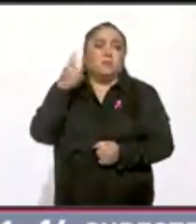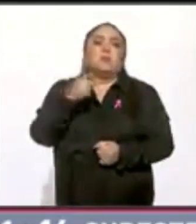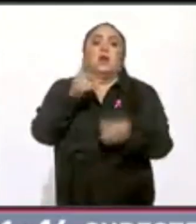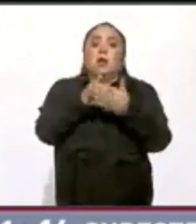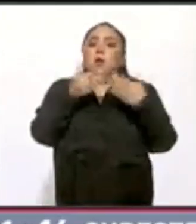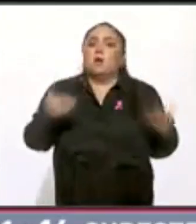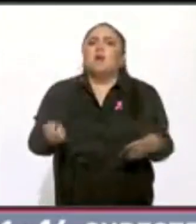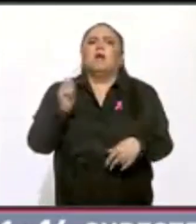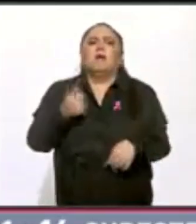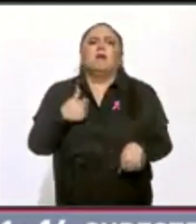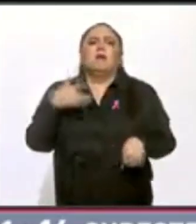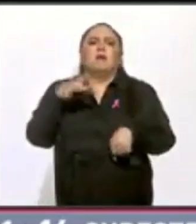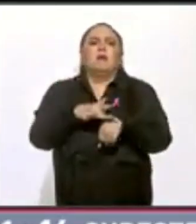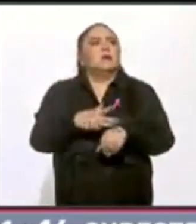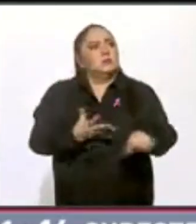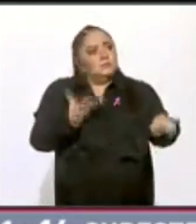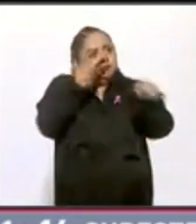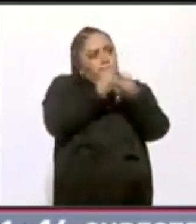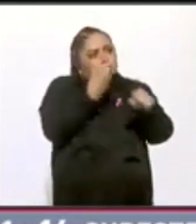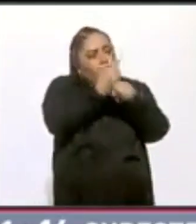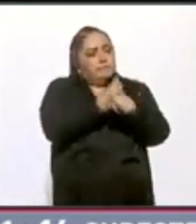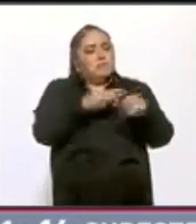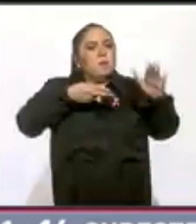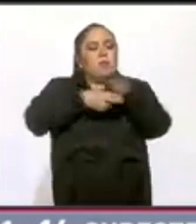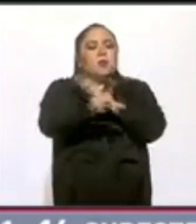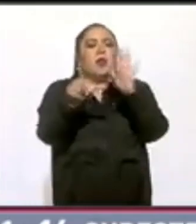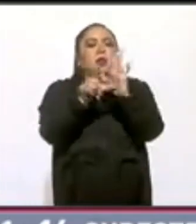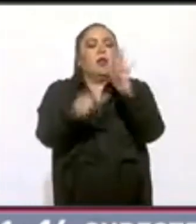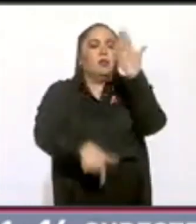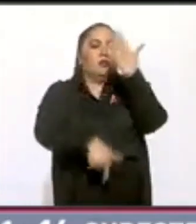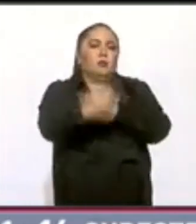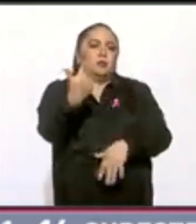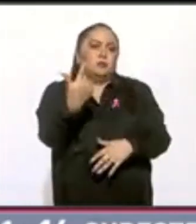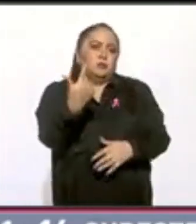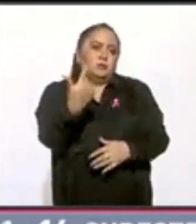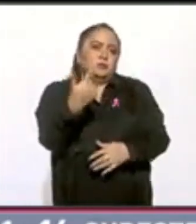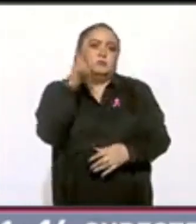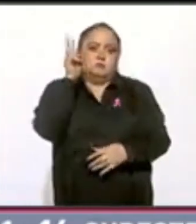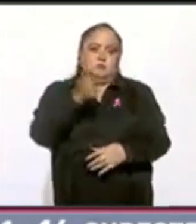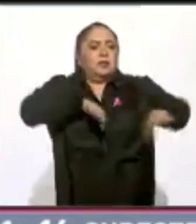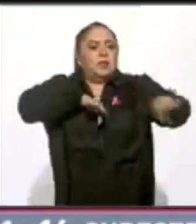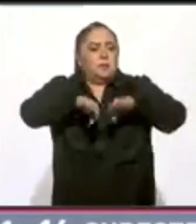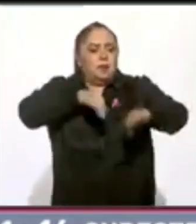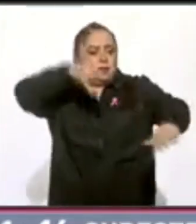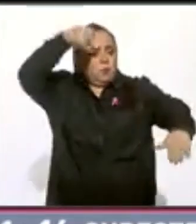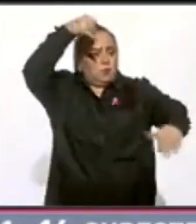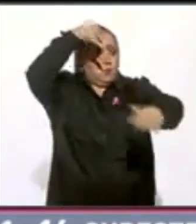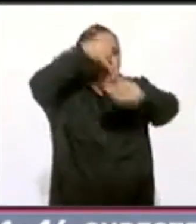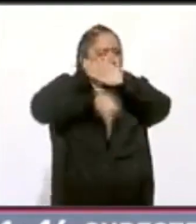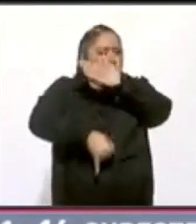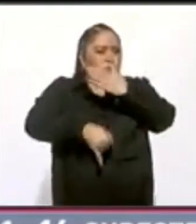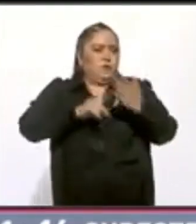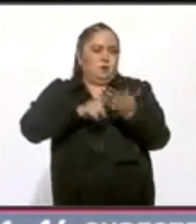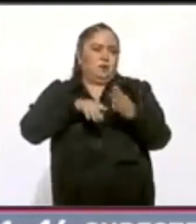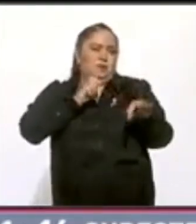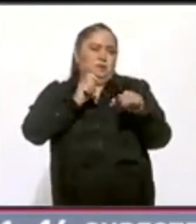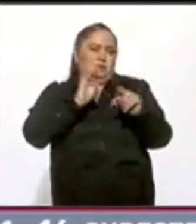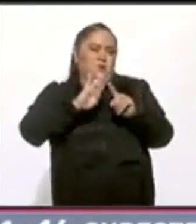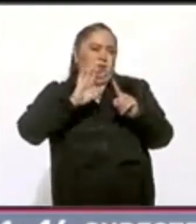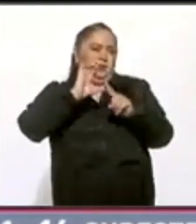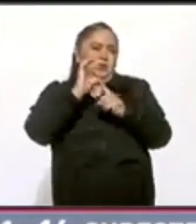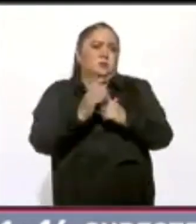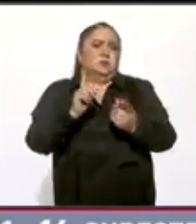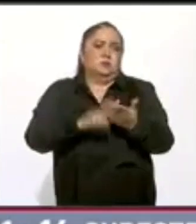nos toca pues es la rehabilitación de la línea 12, que también es una tarea muy, muy compleja. La corrupción lo mismo que lo ha